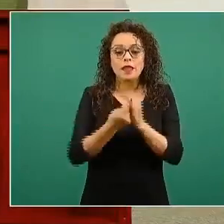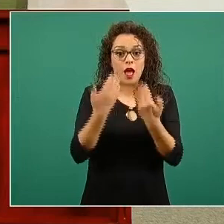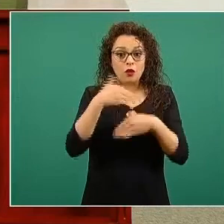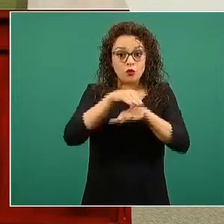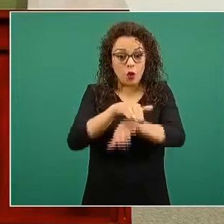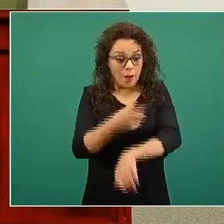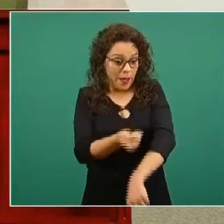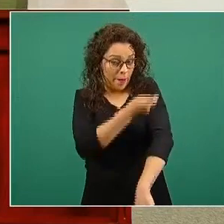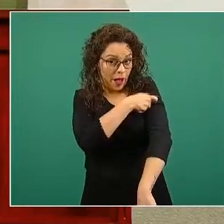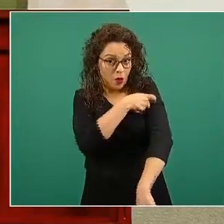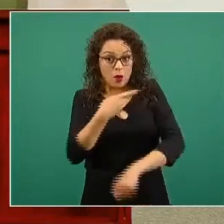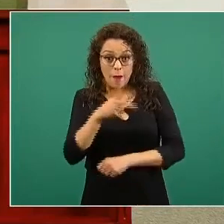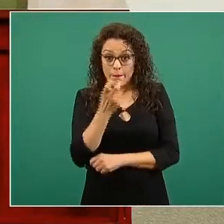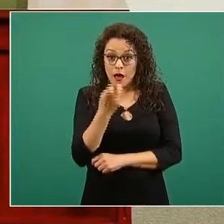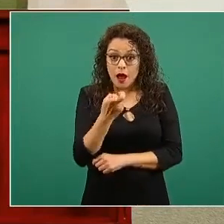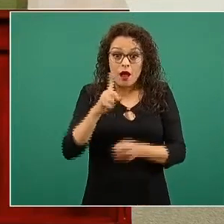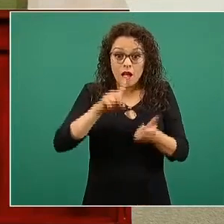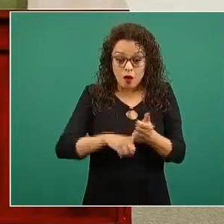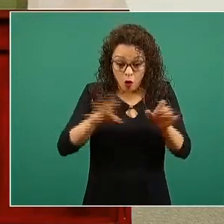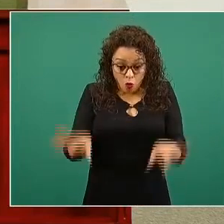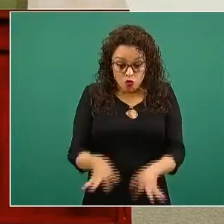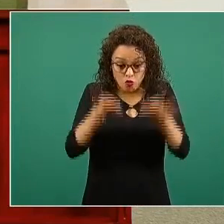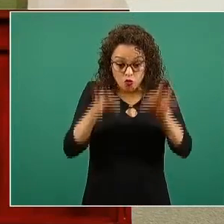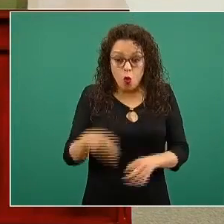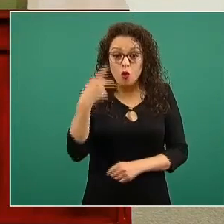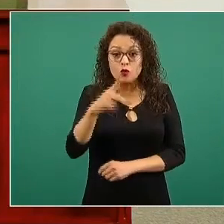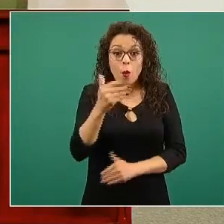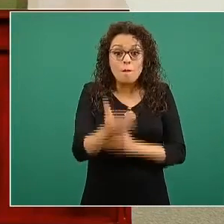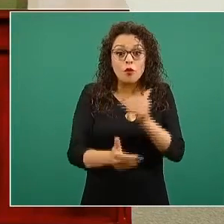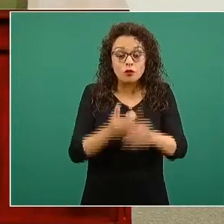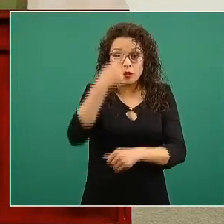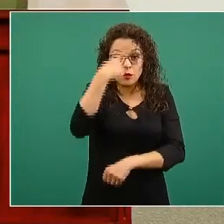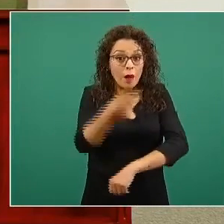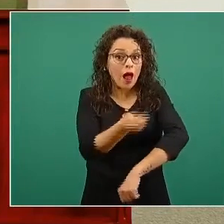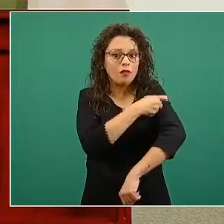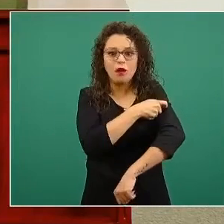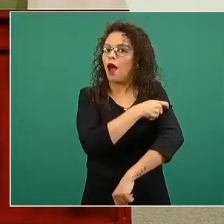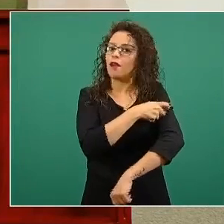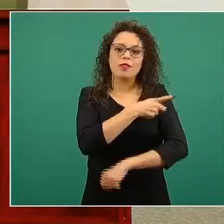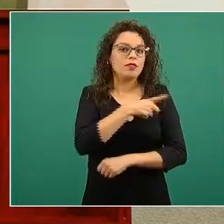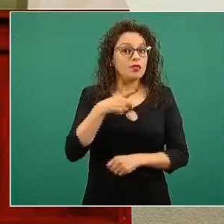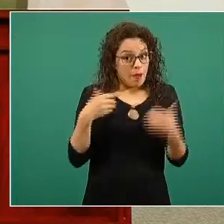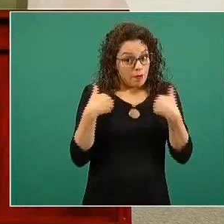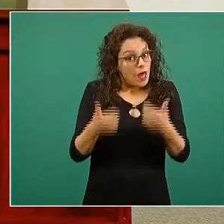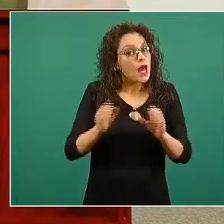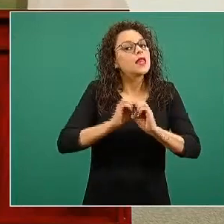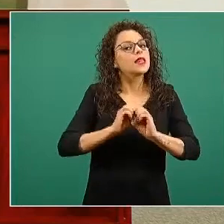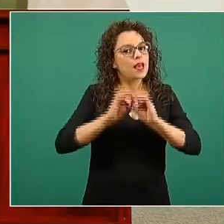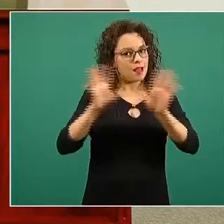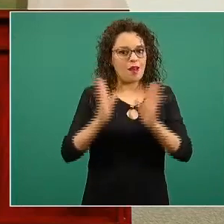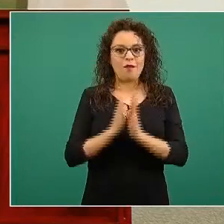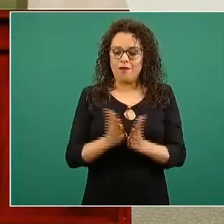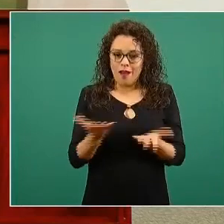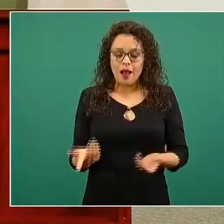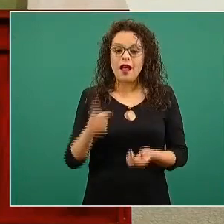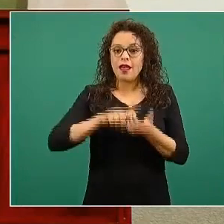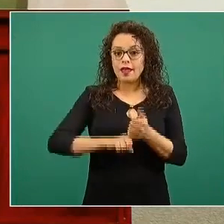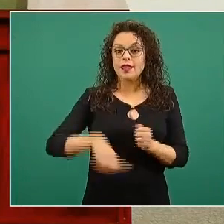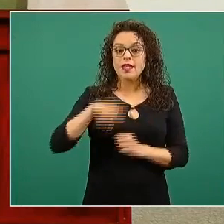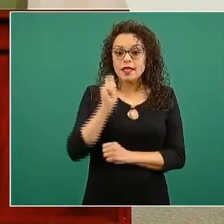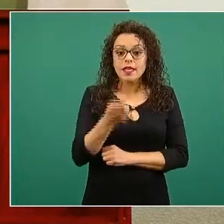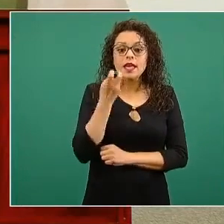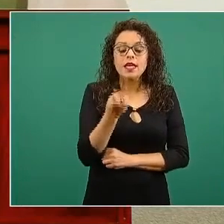no forma parte del proceso de vacunación. Eso sí hay que dejarlo muy en claro, y lógicamente es lo que aplican